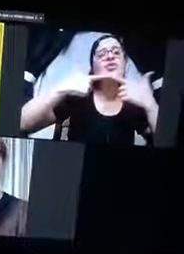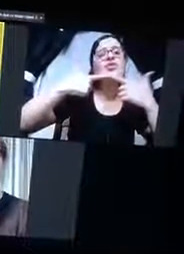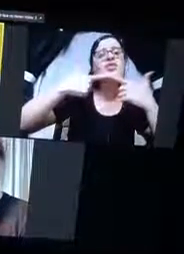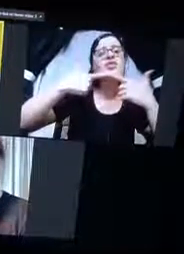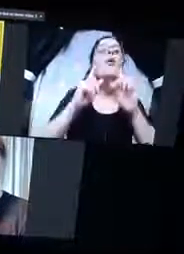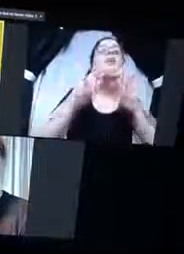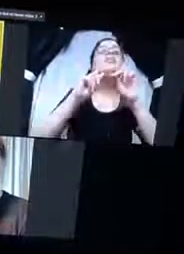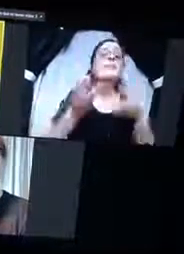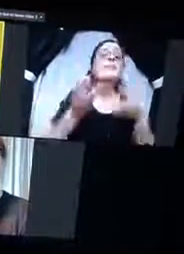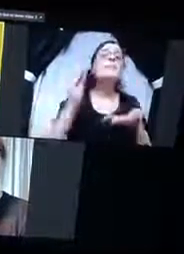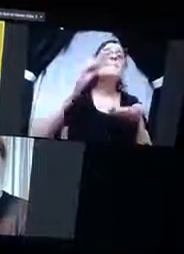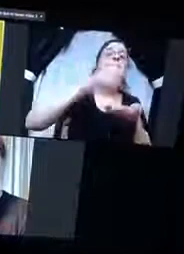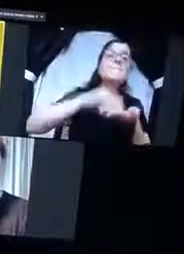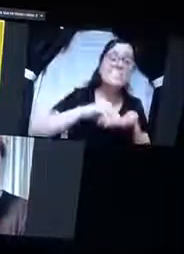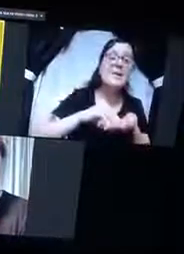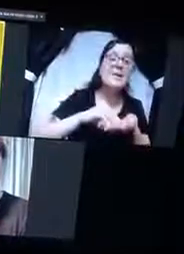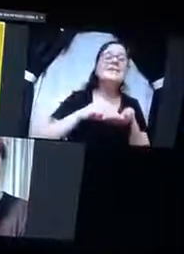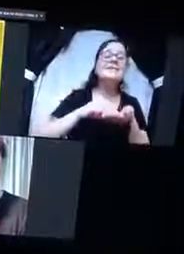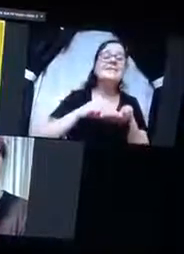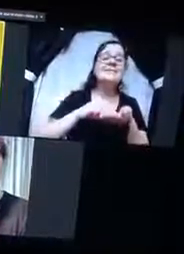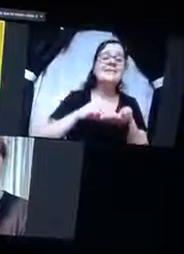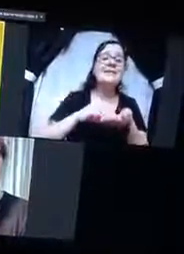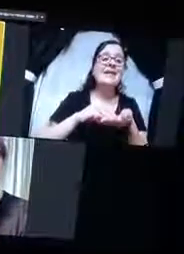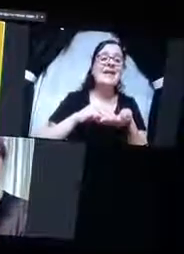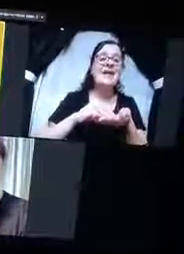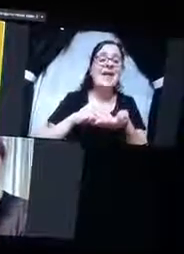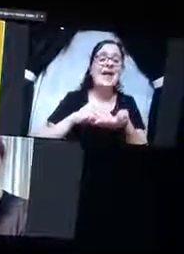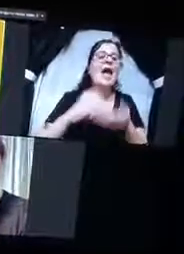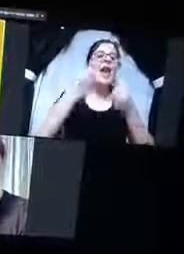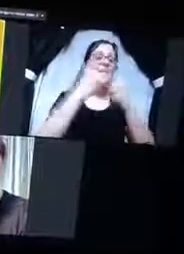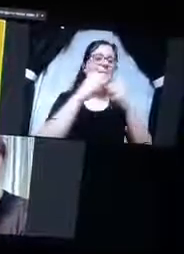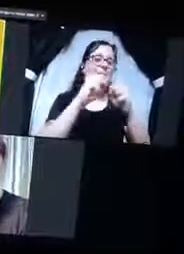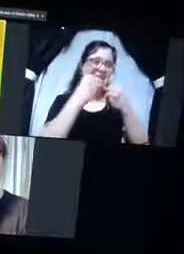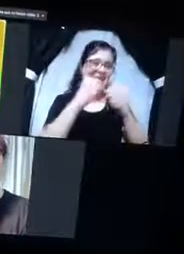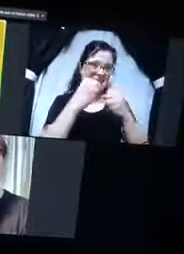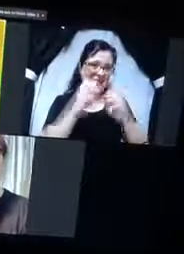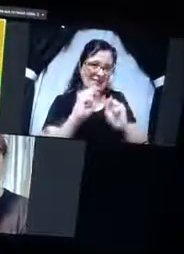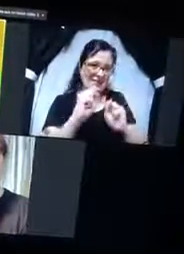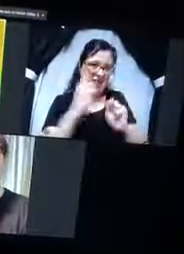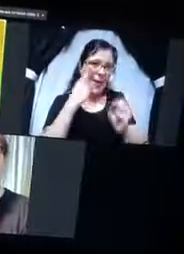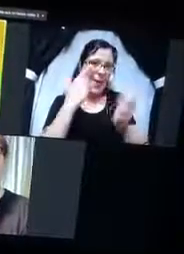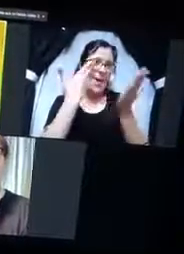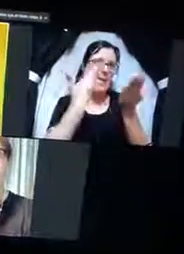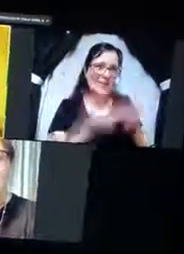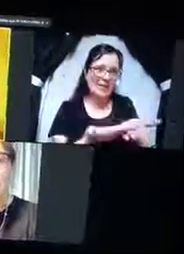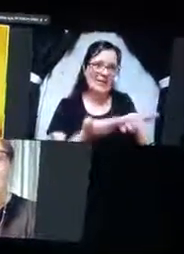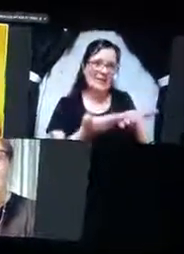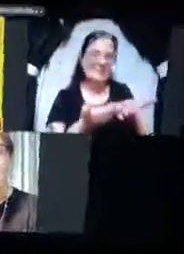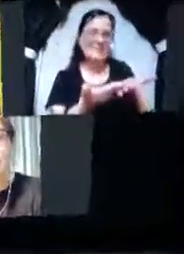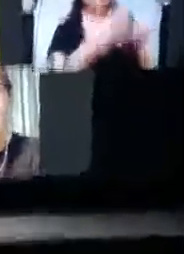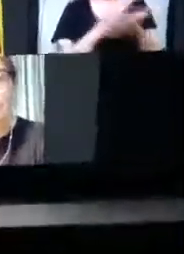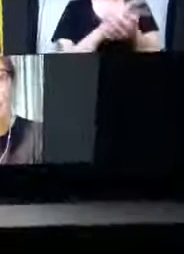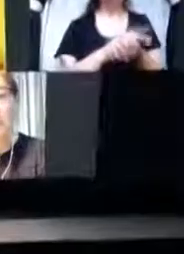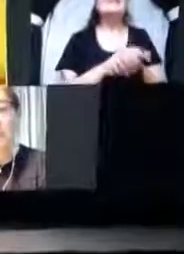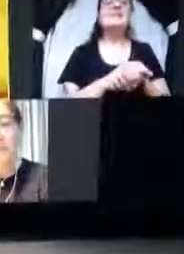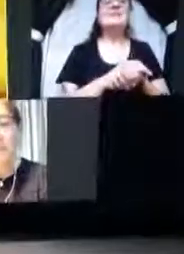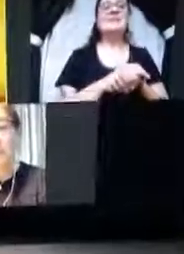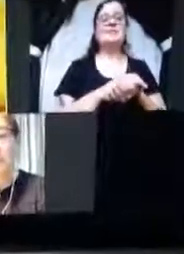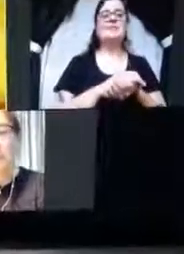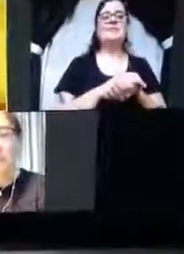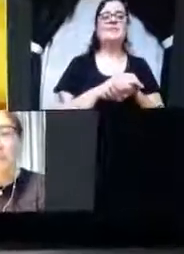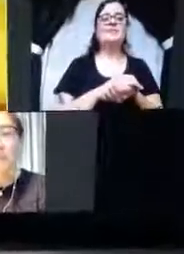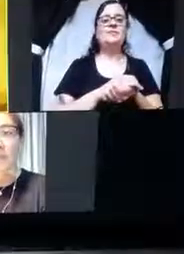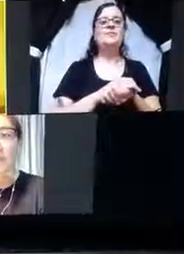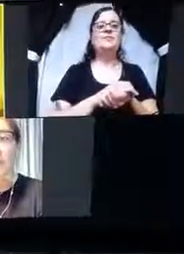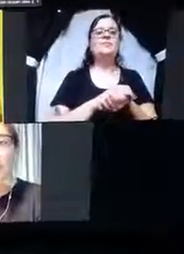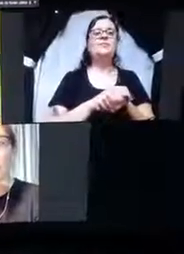y mostramos, enseñamos, transmitimos, trasladamos nuestro conocimiento sobre logogenia, y otro cariño enorme también